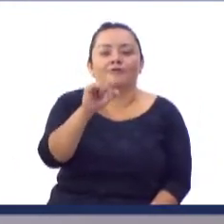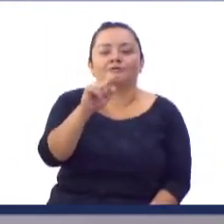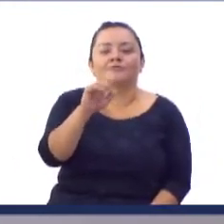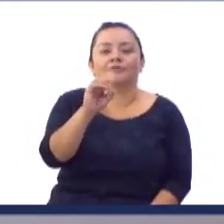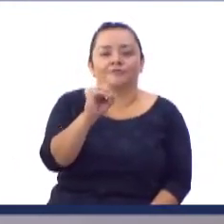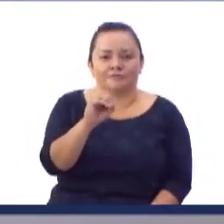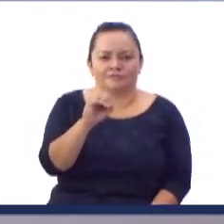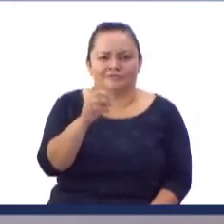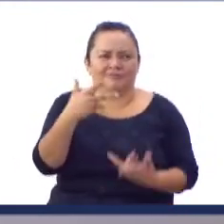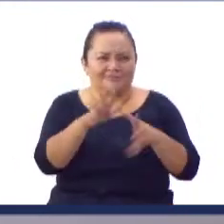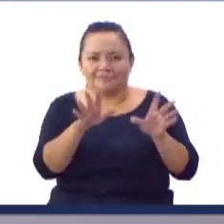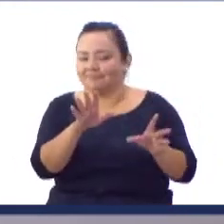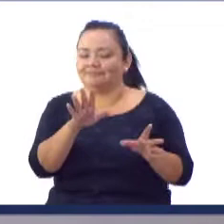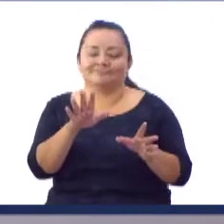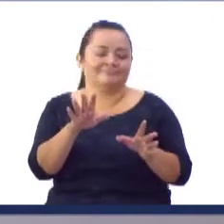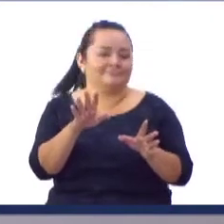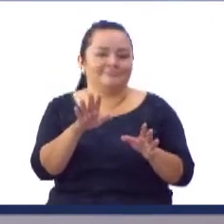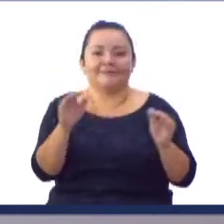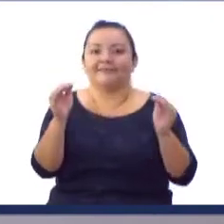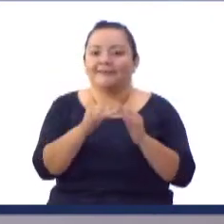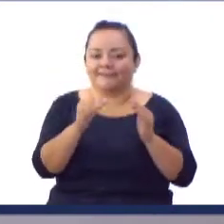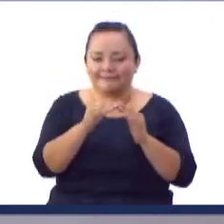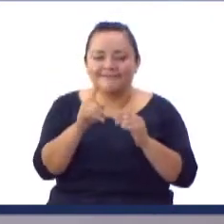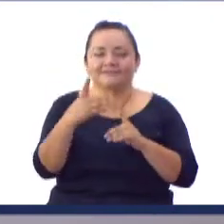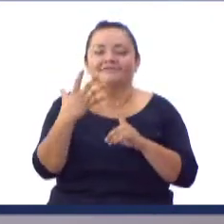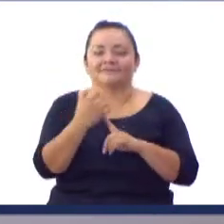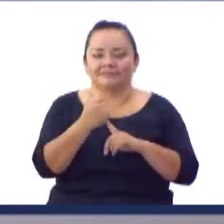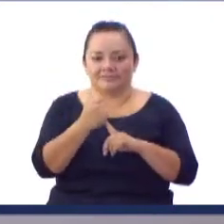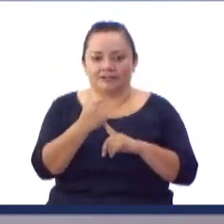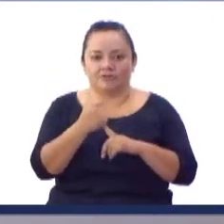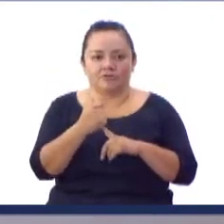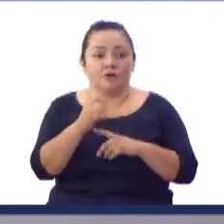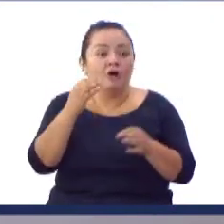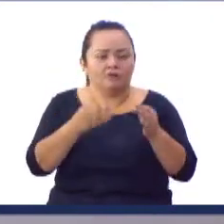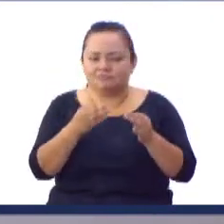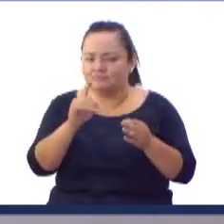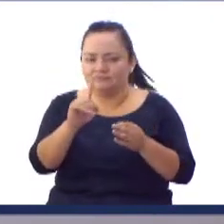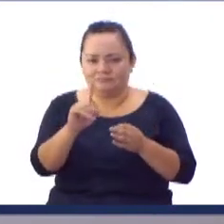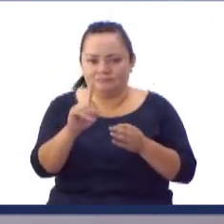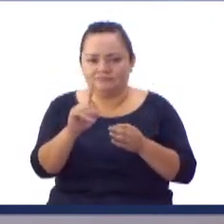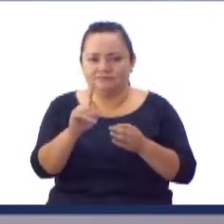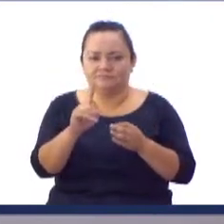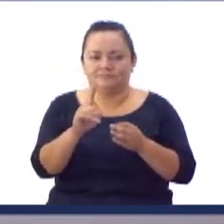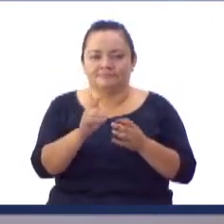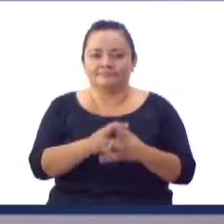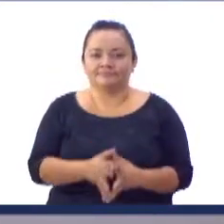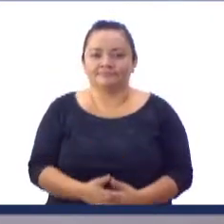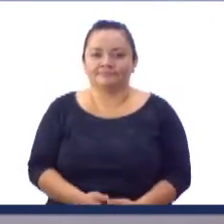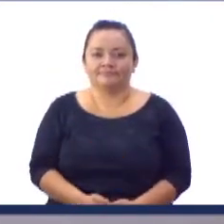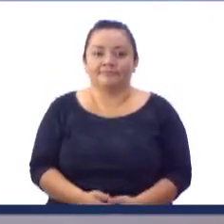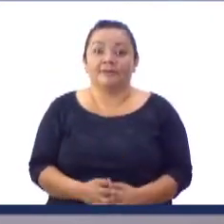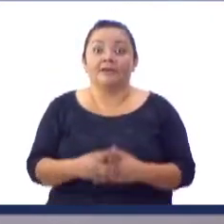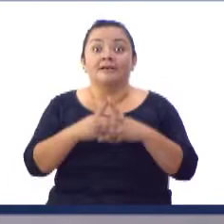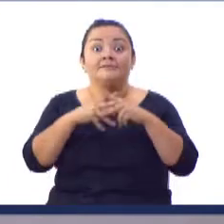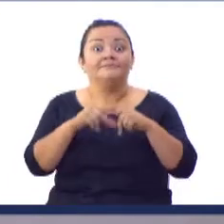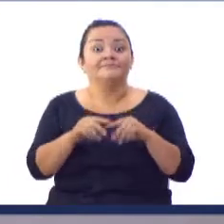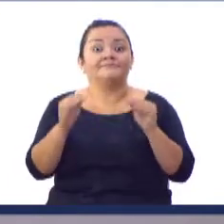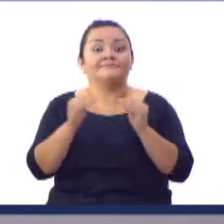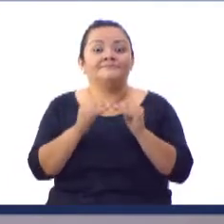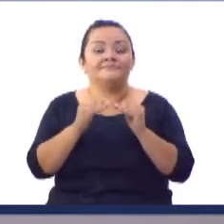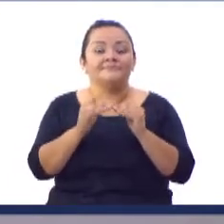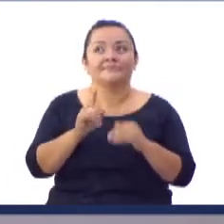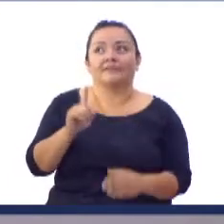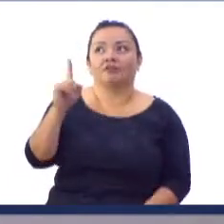que el holocausto es por casualidad también tiene su propósito no lo justificamos pero así como también